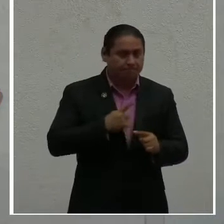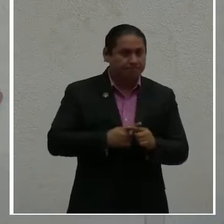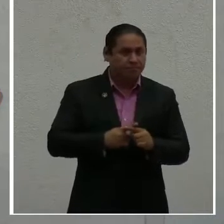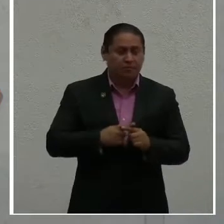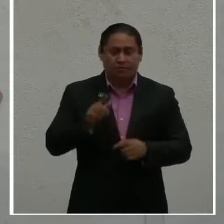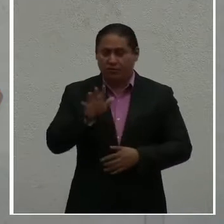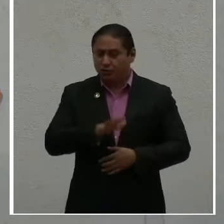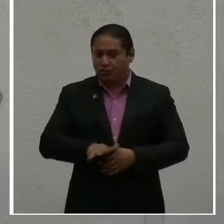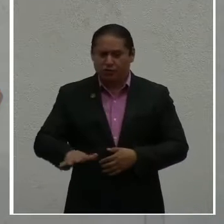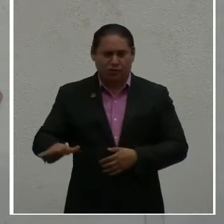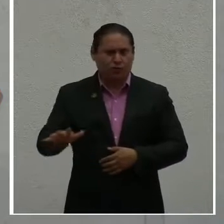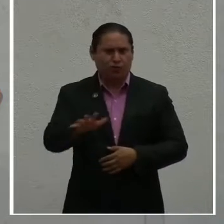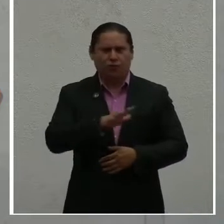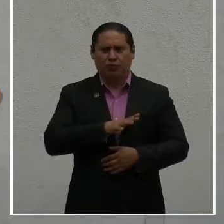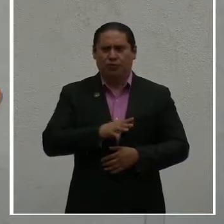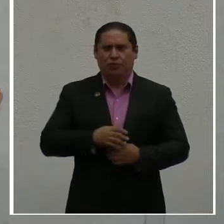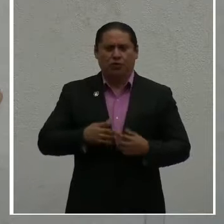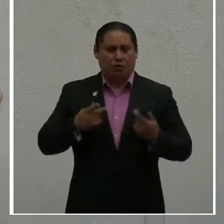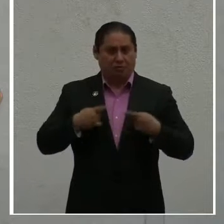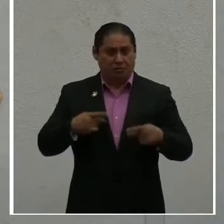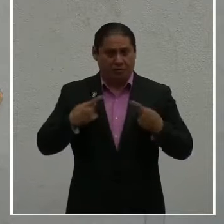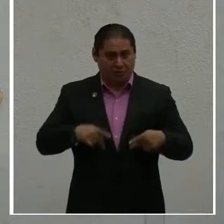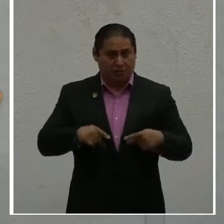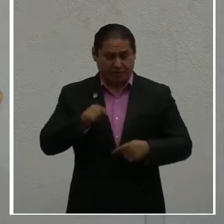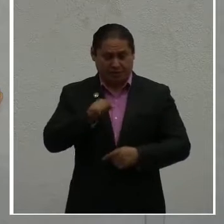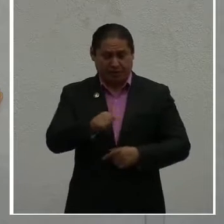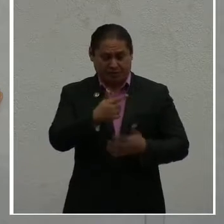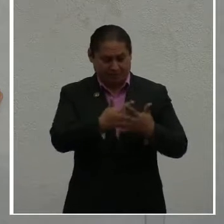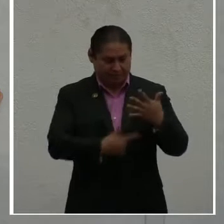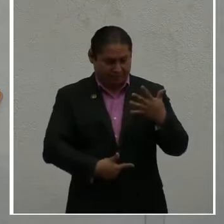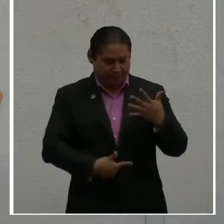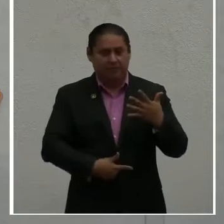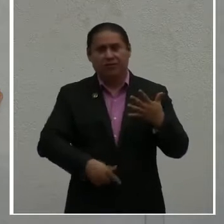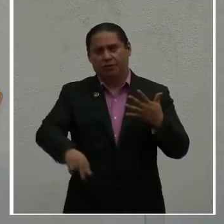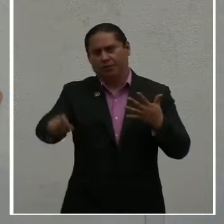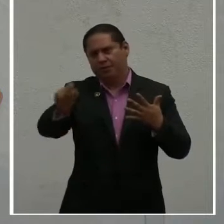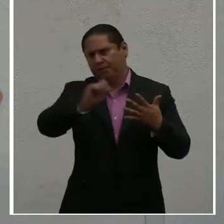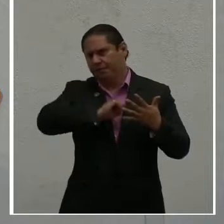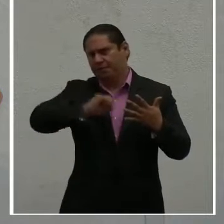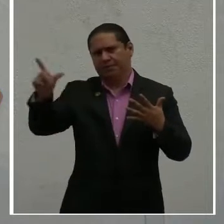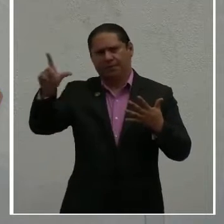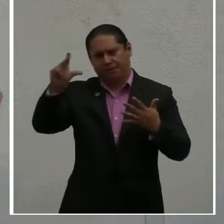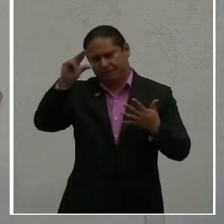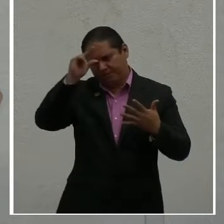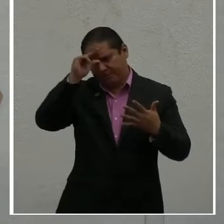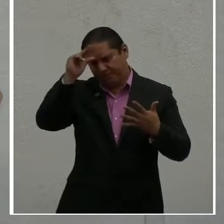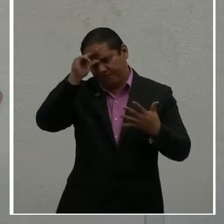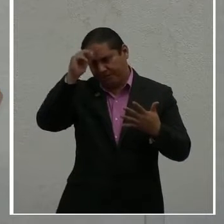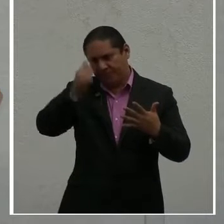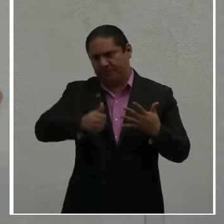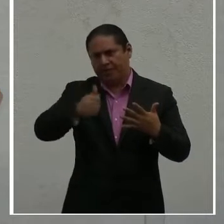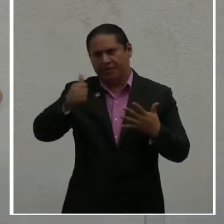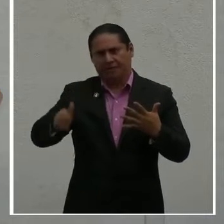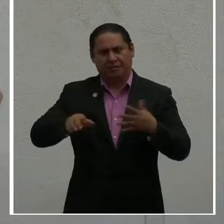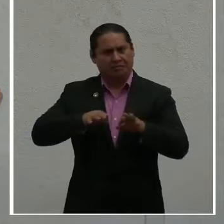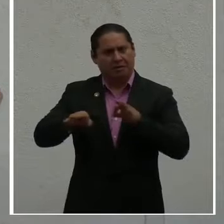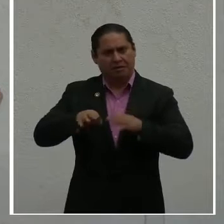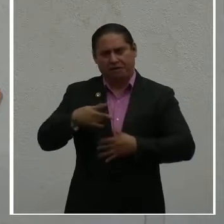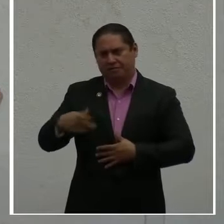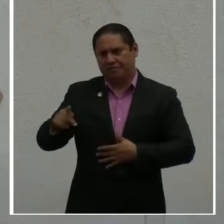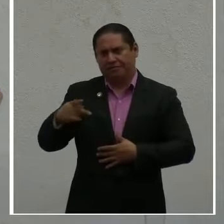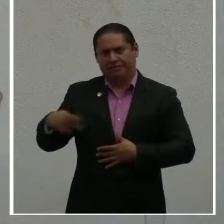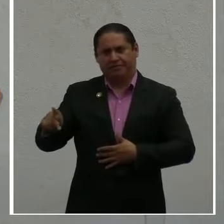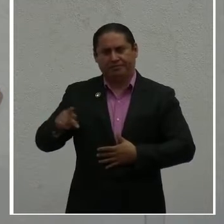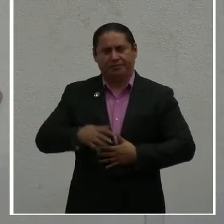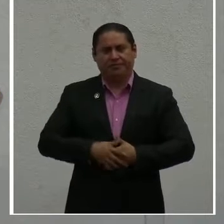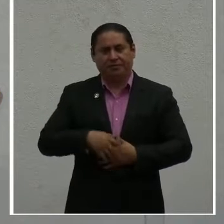todas y todos los participantes son eminentes en cada uno de sus respectivos campos.